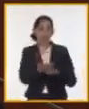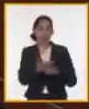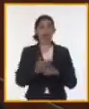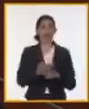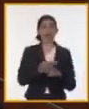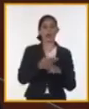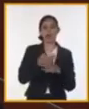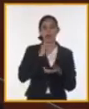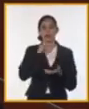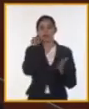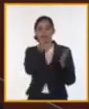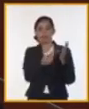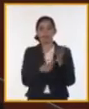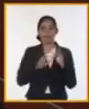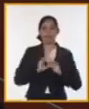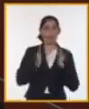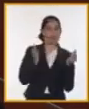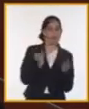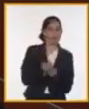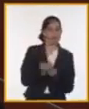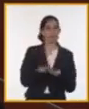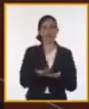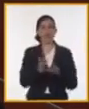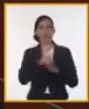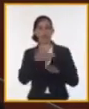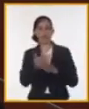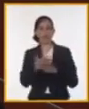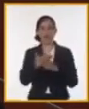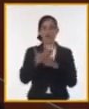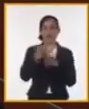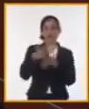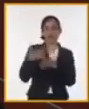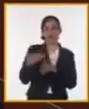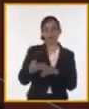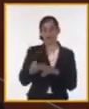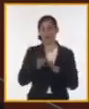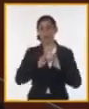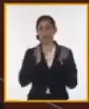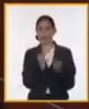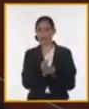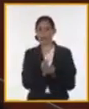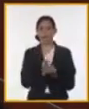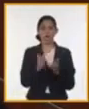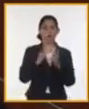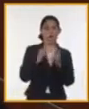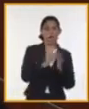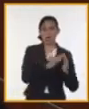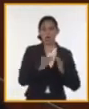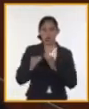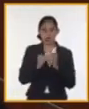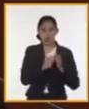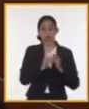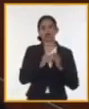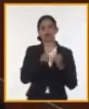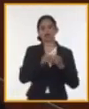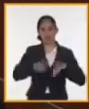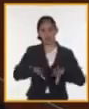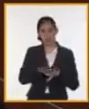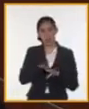de familias, estado en que quedan determinados núcleos familiares a partir de que se producen estos